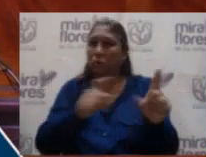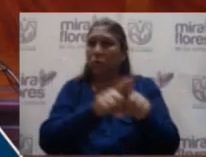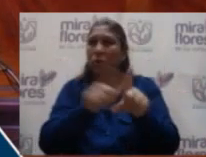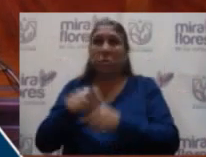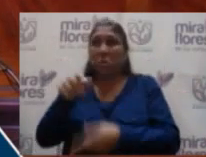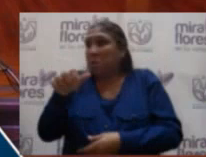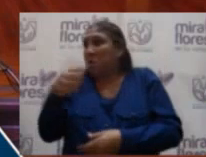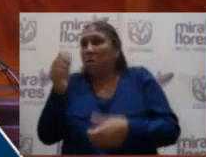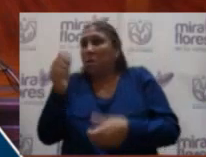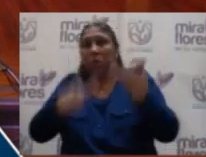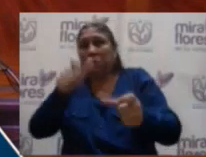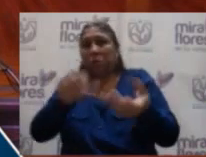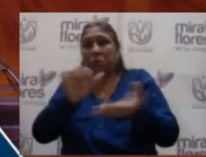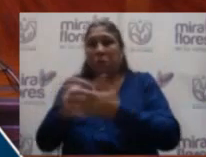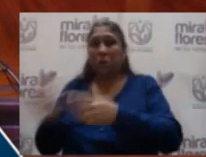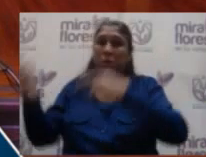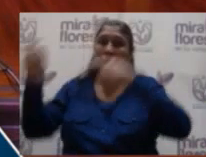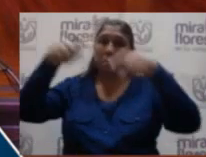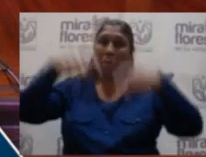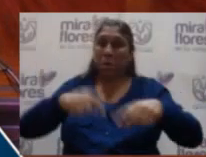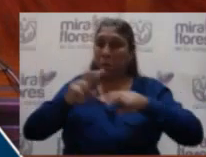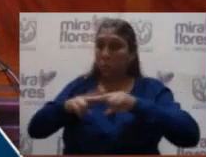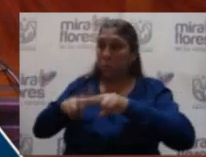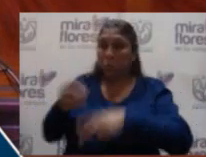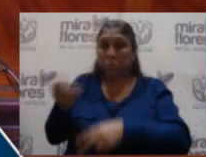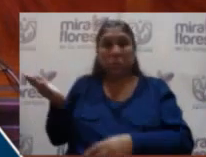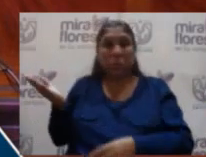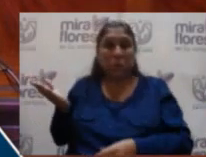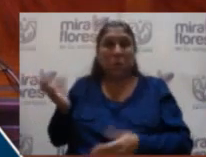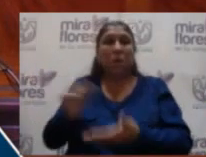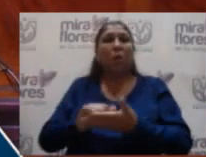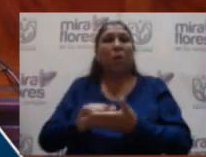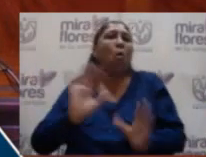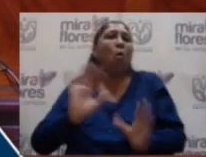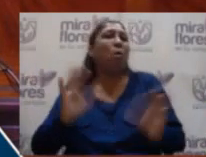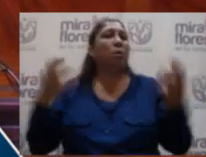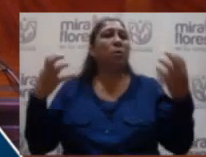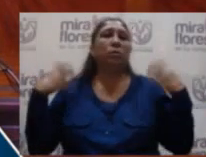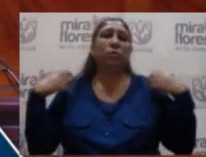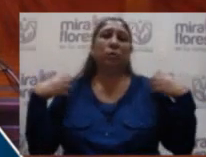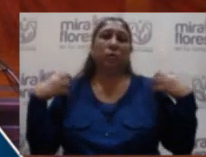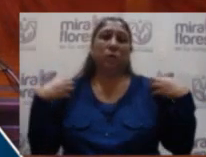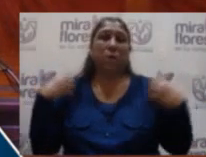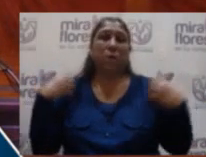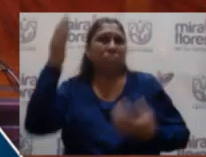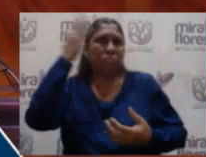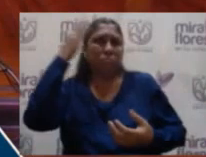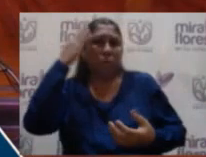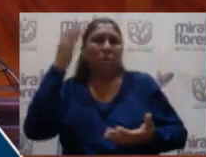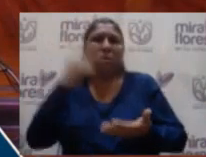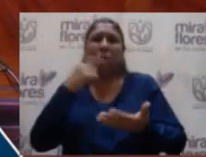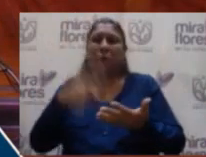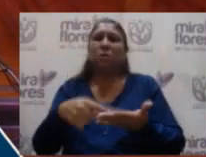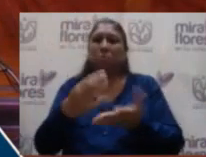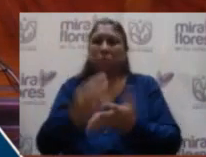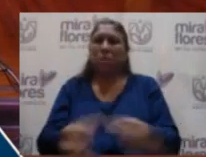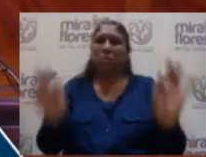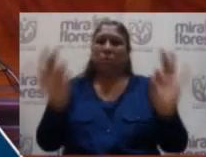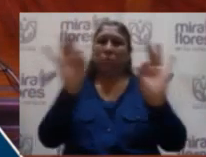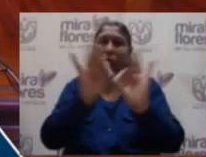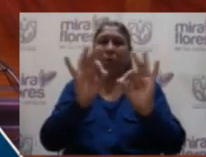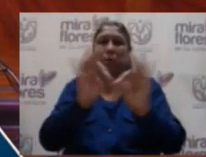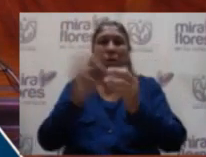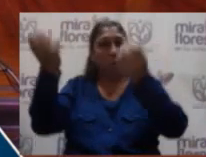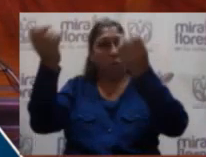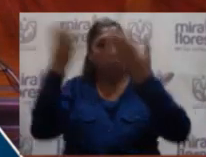personas que han venido acá a la sala o que están en sus oficinas. Entonces, tenemos que saber dónde tenemos que ir. Viene esa información de